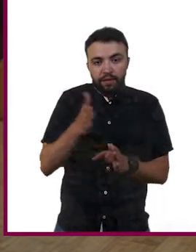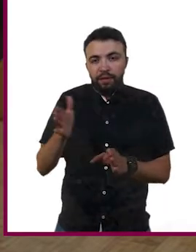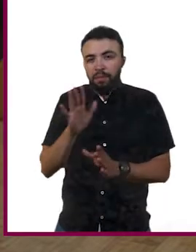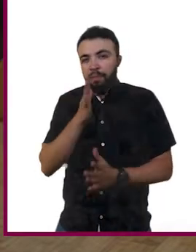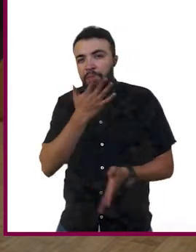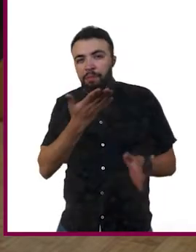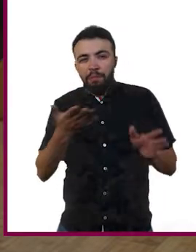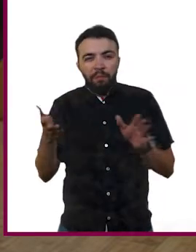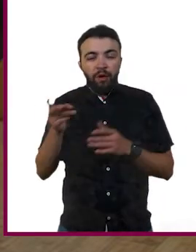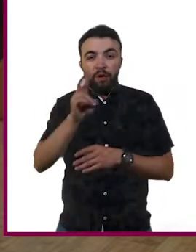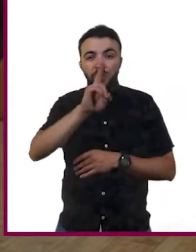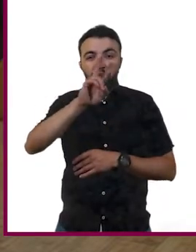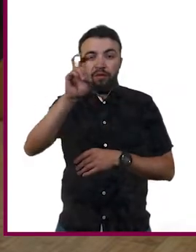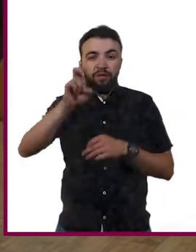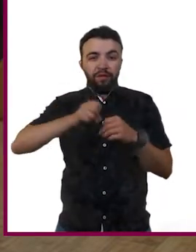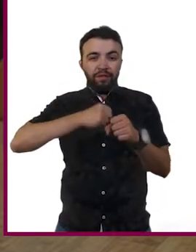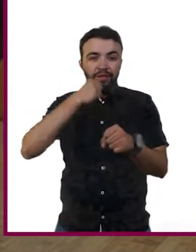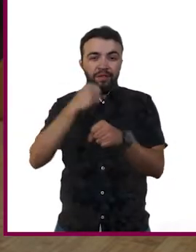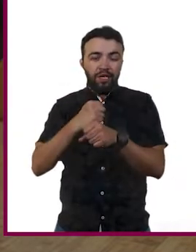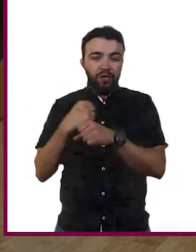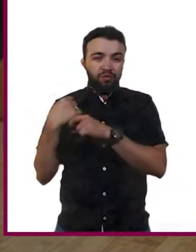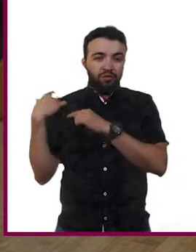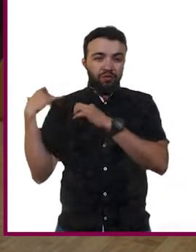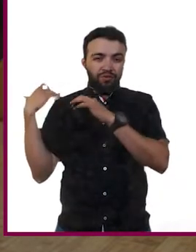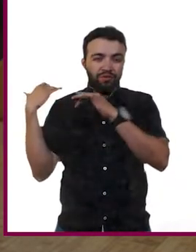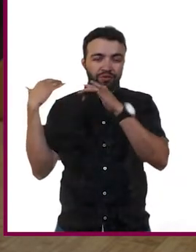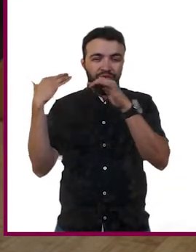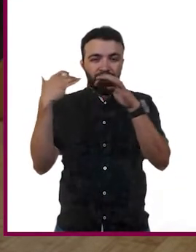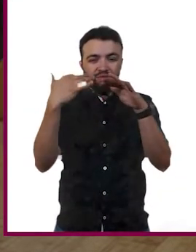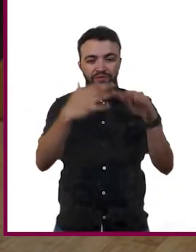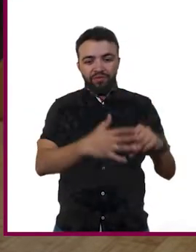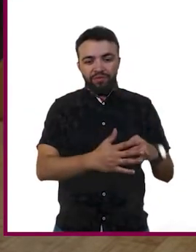200 años de, pues, un